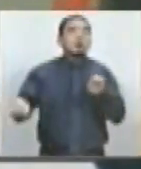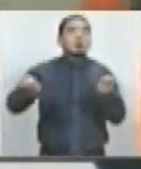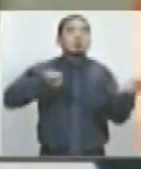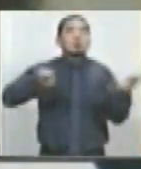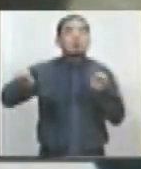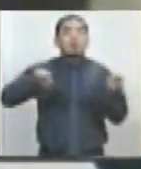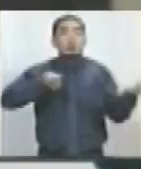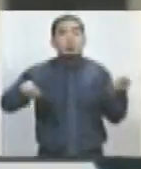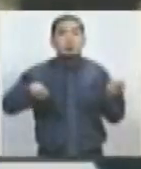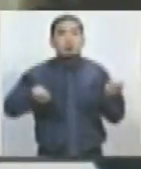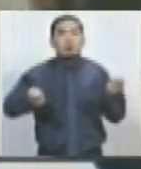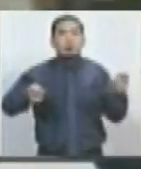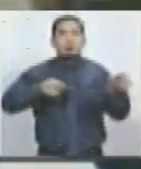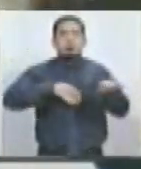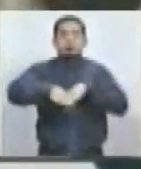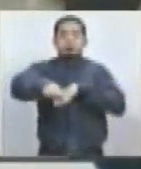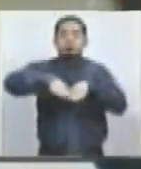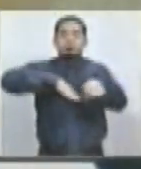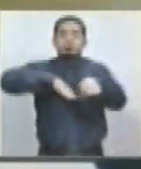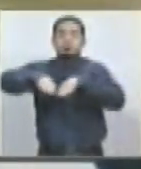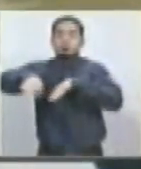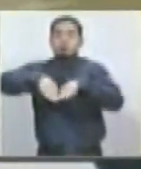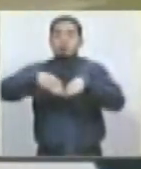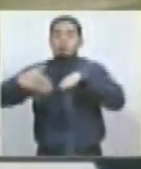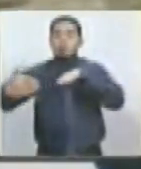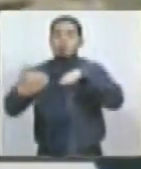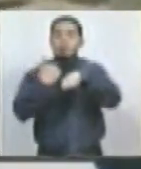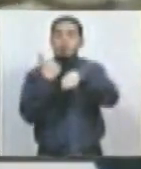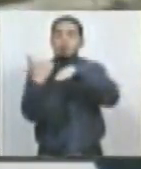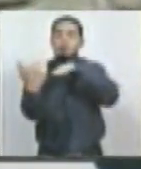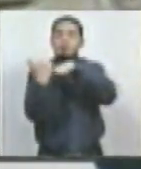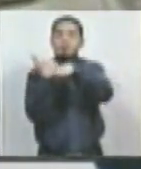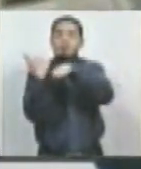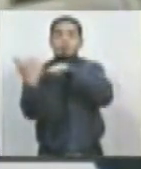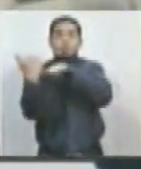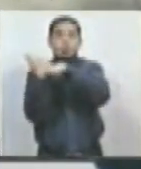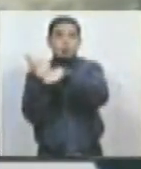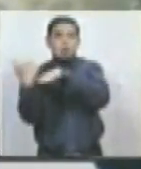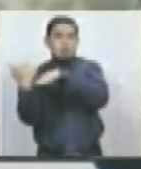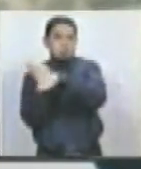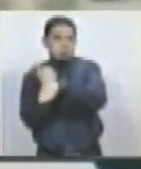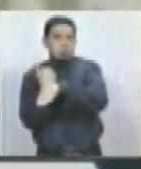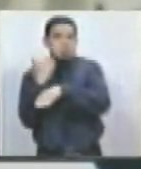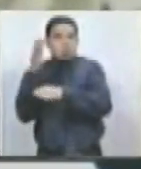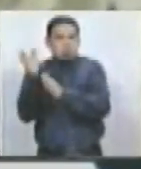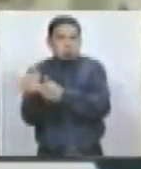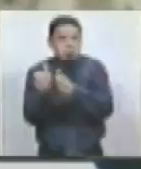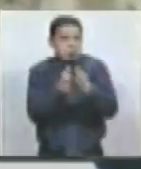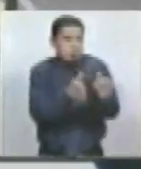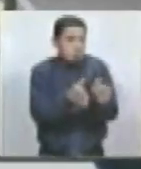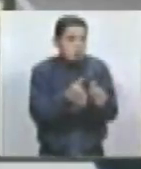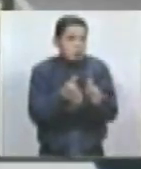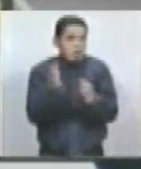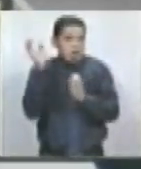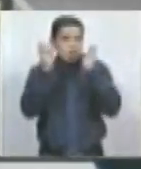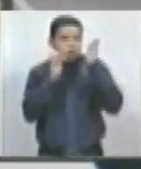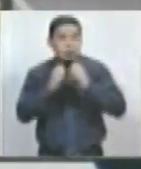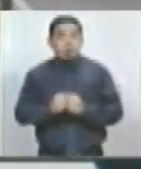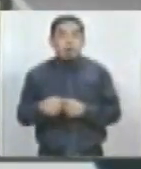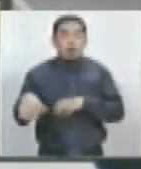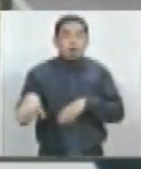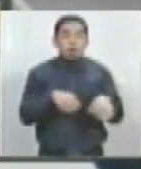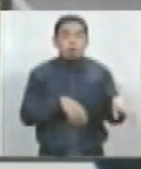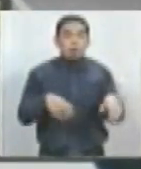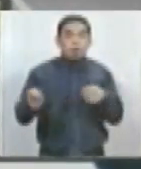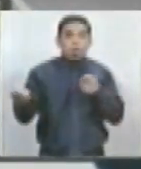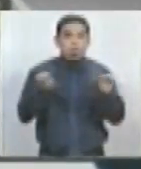denominados contraflujos en los sitios que presten las condiciones necesarias para implementar esta estrategia vial. Las actividades de control y prevención